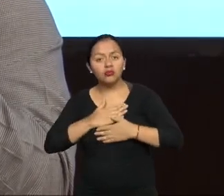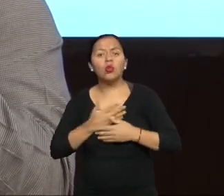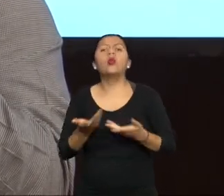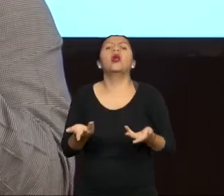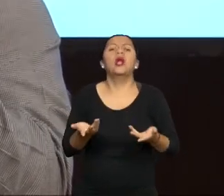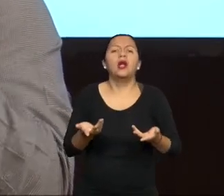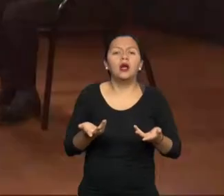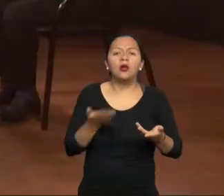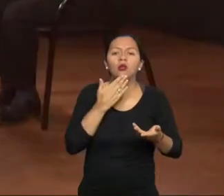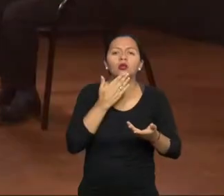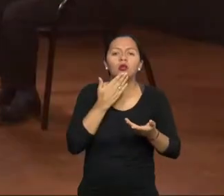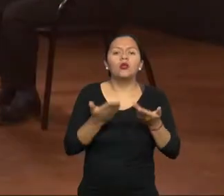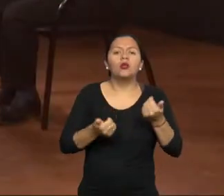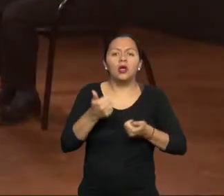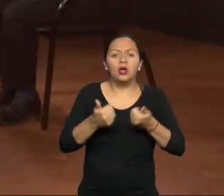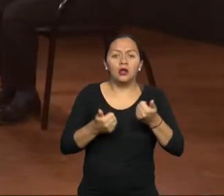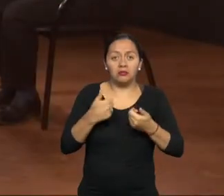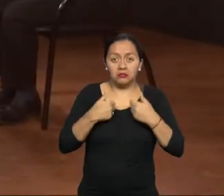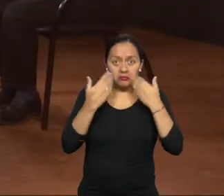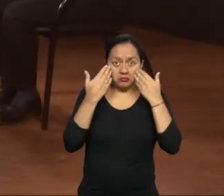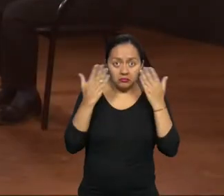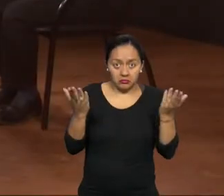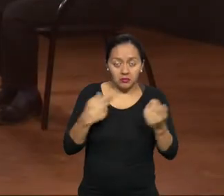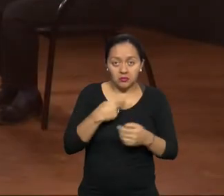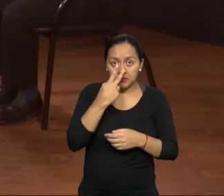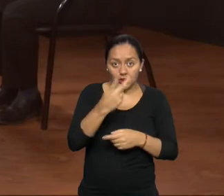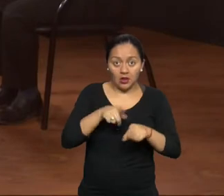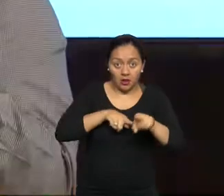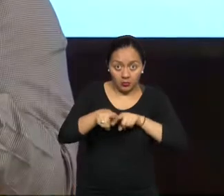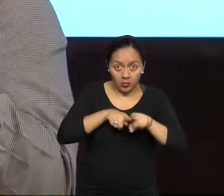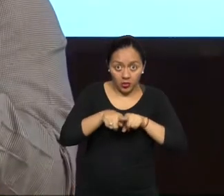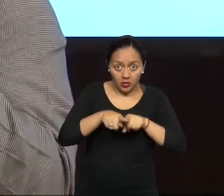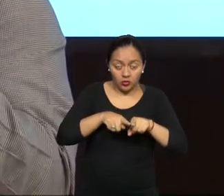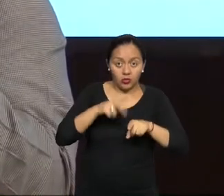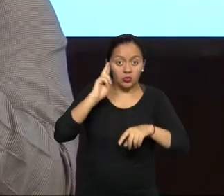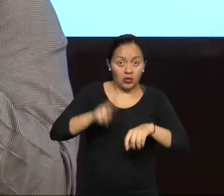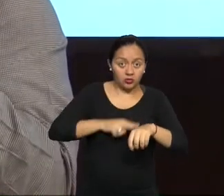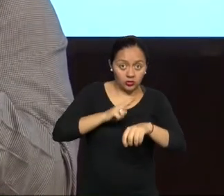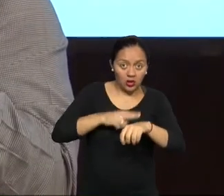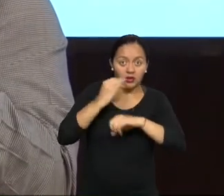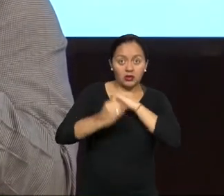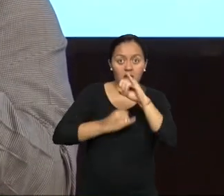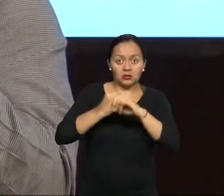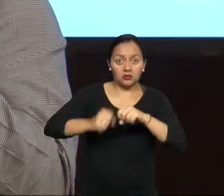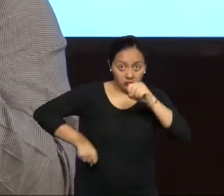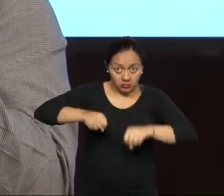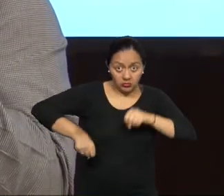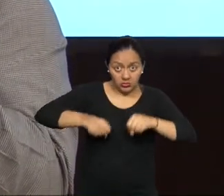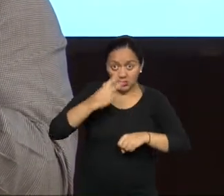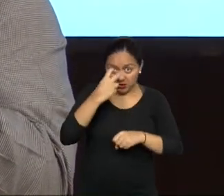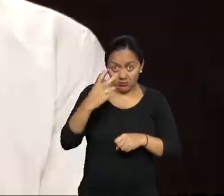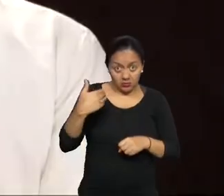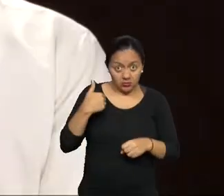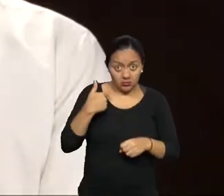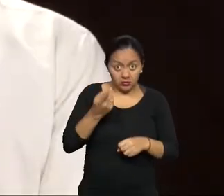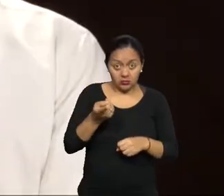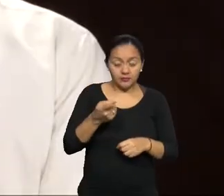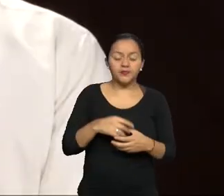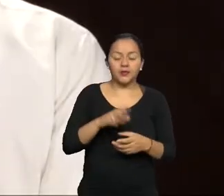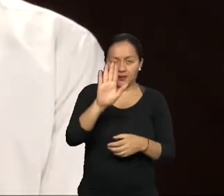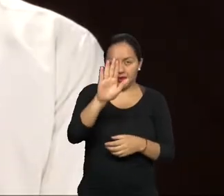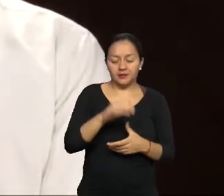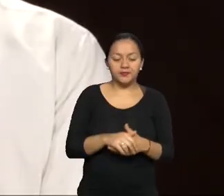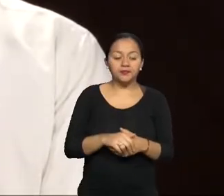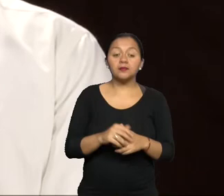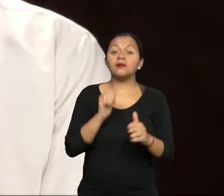reconocida? Porque no sé si es que existe algún campeonato nacional o internacional de ciclismo para las personas no videntes. Sí, el